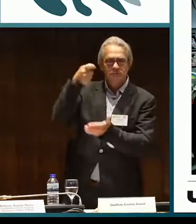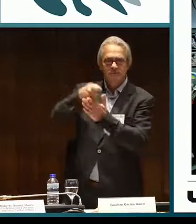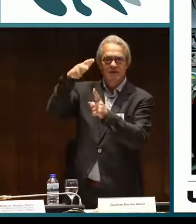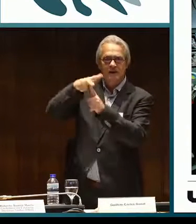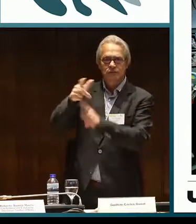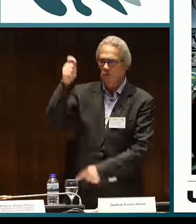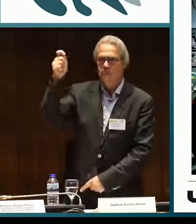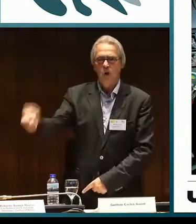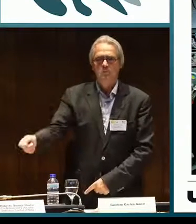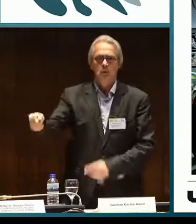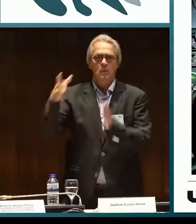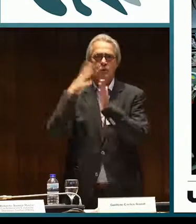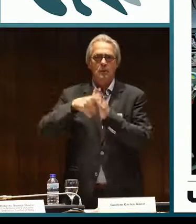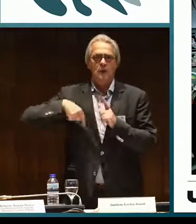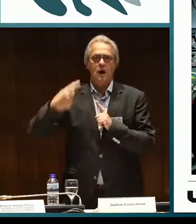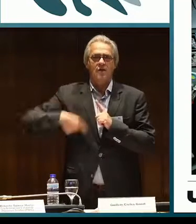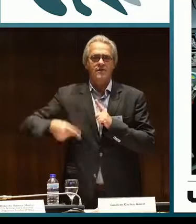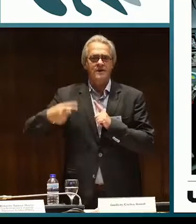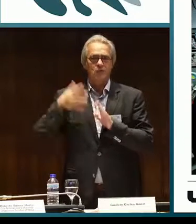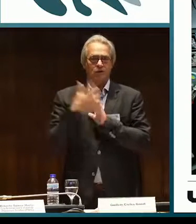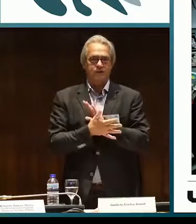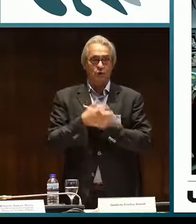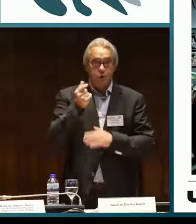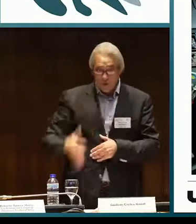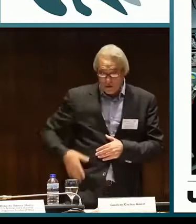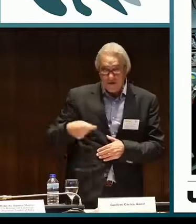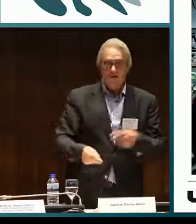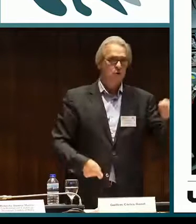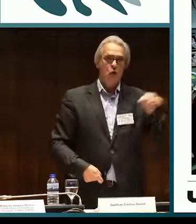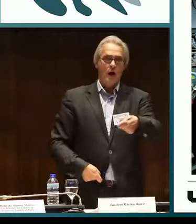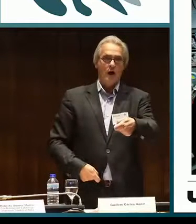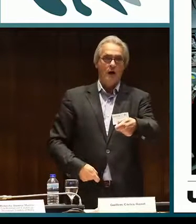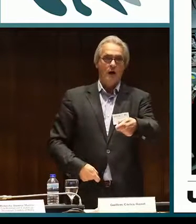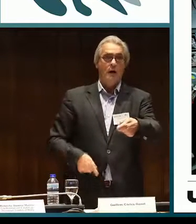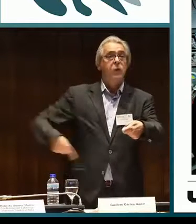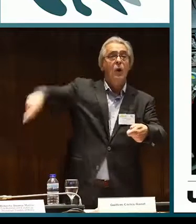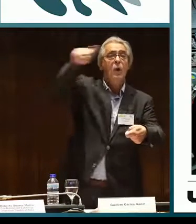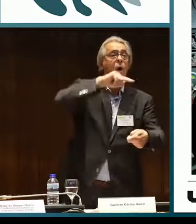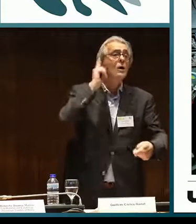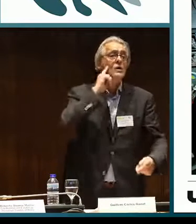que aportó 2 millones para la televisión, para programas diarios,